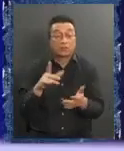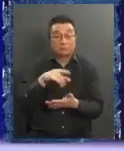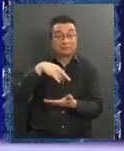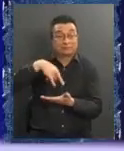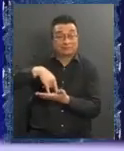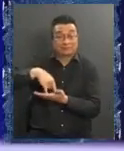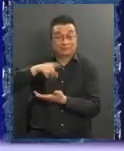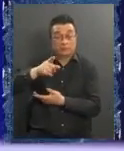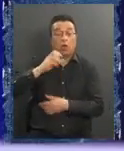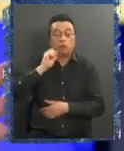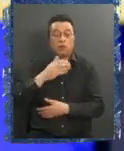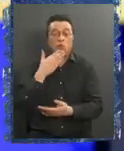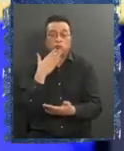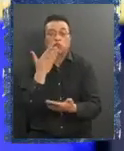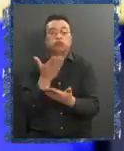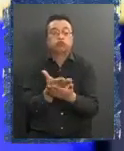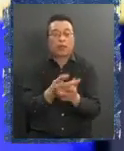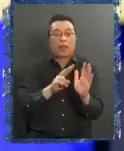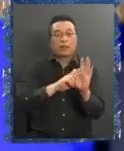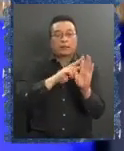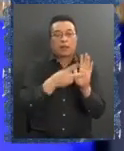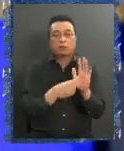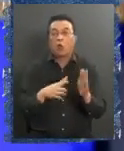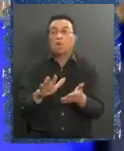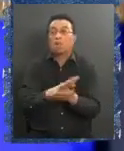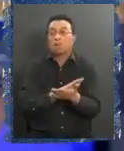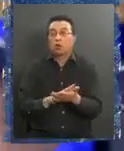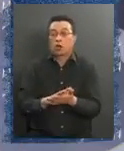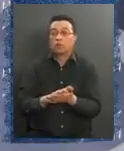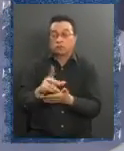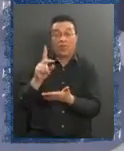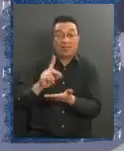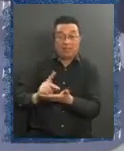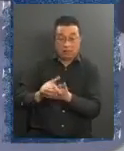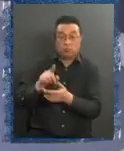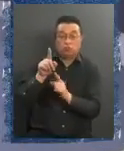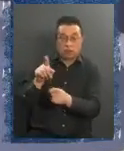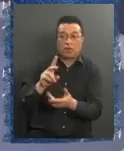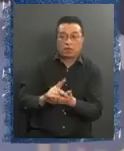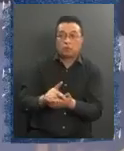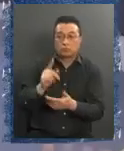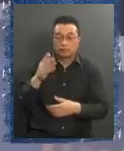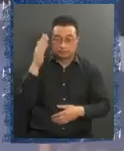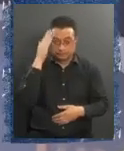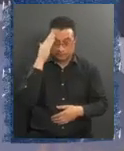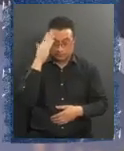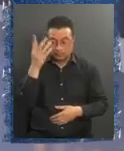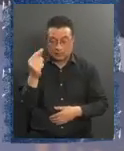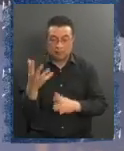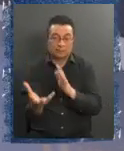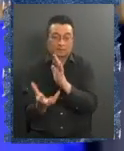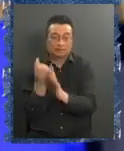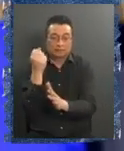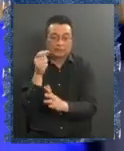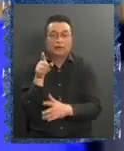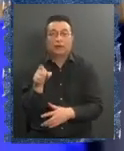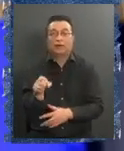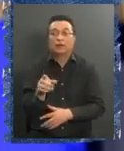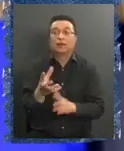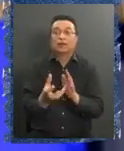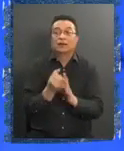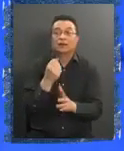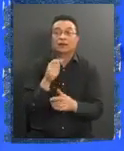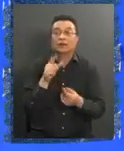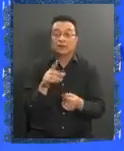poder proponer un cambio, por ejemplo. ¿Y de la Cámara de Diputados? De la Cámara de Diputados. Recordemos lo que pasó con los retiros. Pero tenían que hacer una